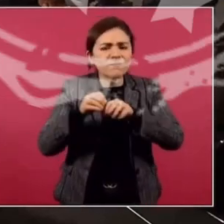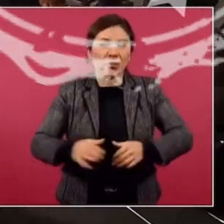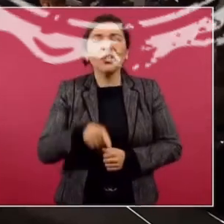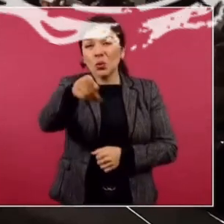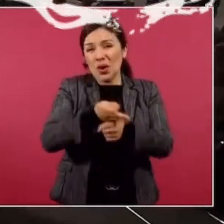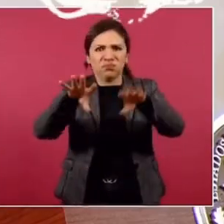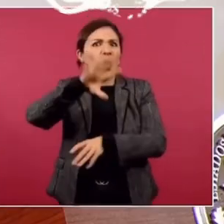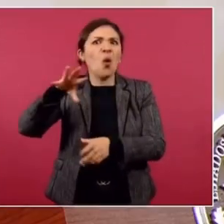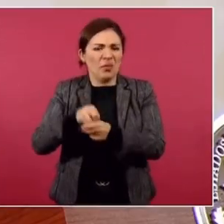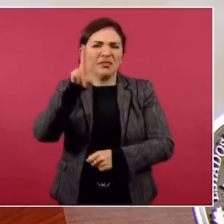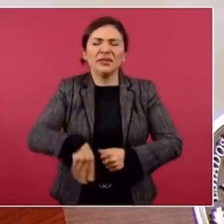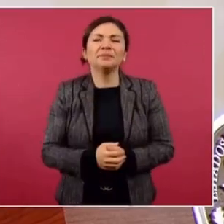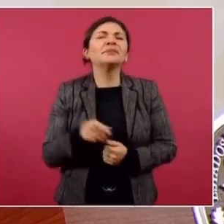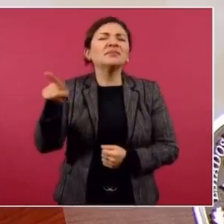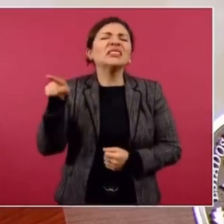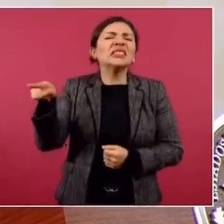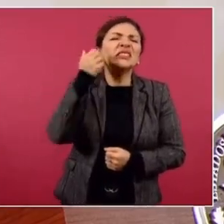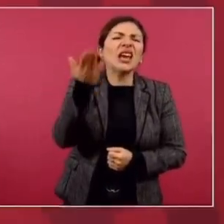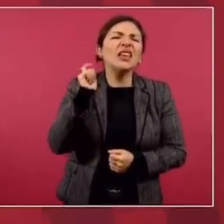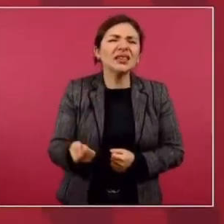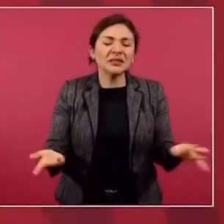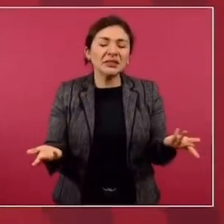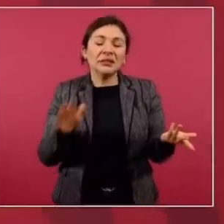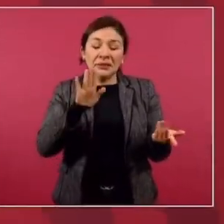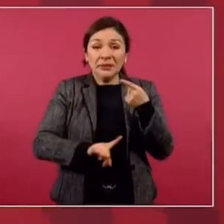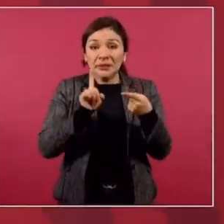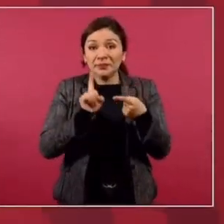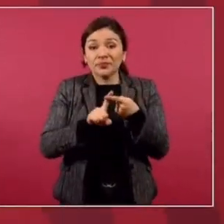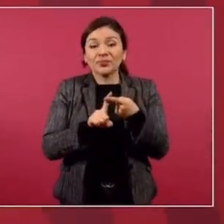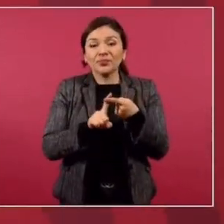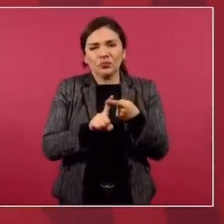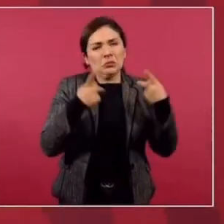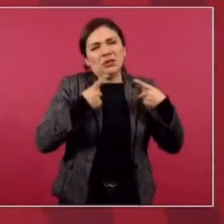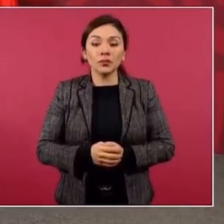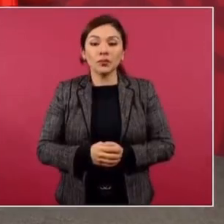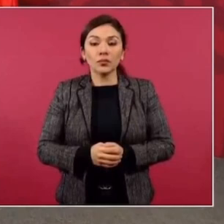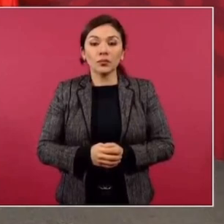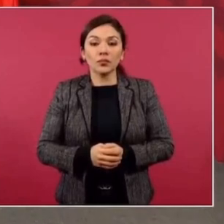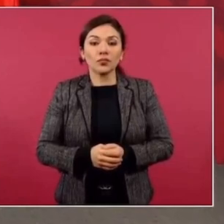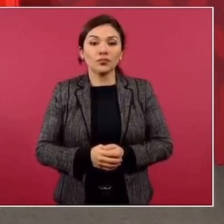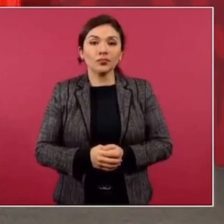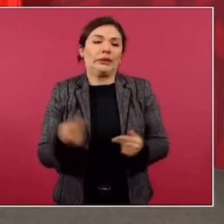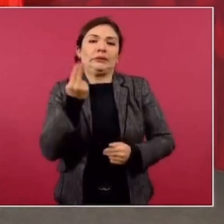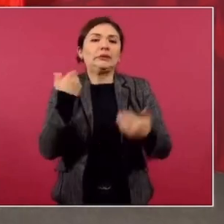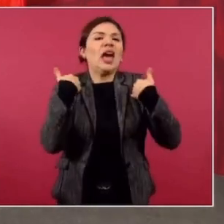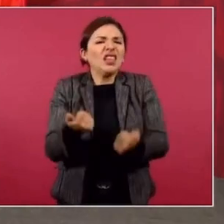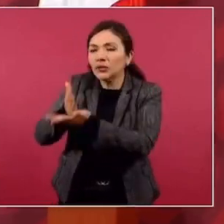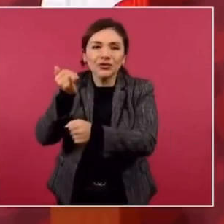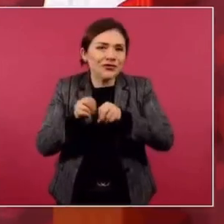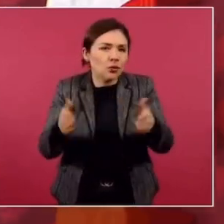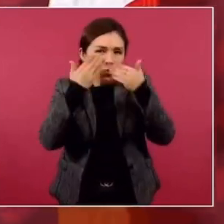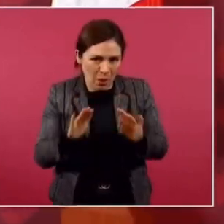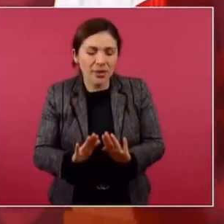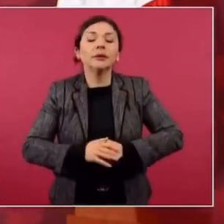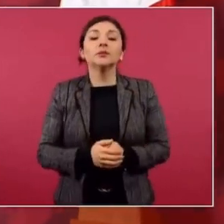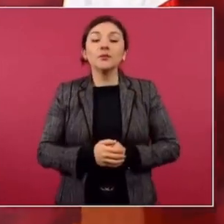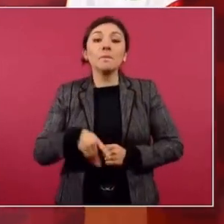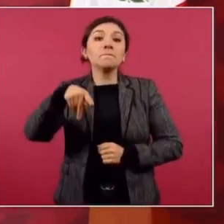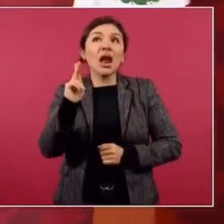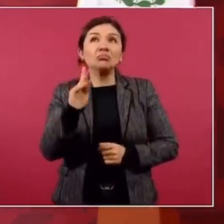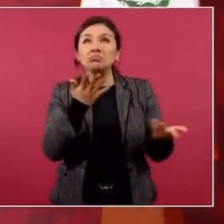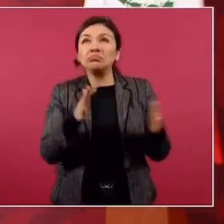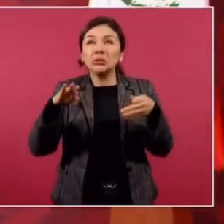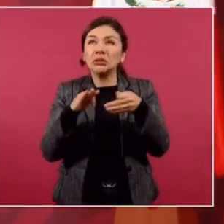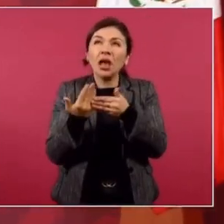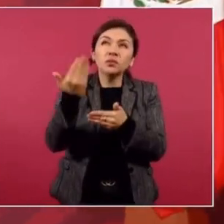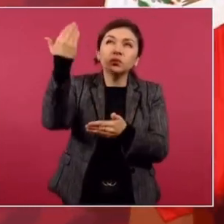¿Y esto que dices de la ministra? ¿Saben qué quieren? Bueno, primero, porque mucha gente no sabe. Hay que contextualizar, hay que dar los antecedentes. Pero hace como